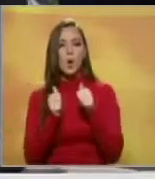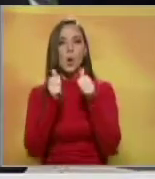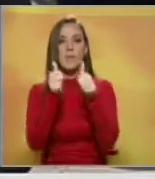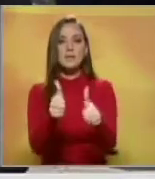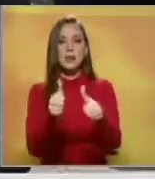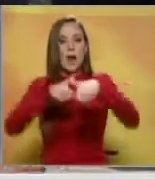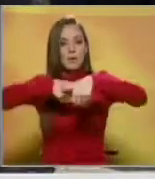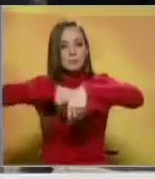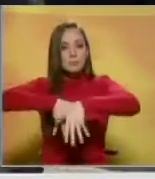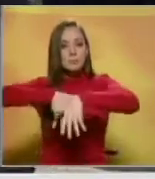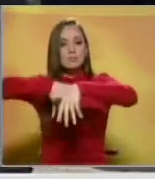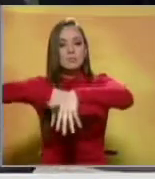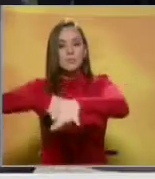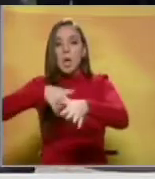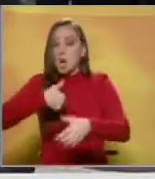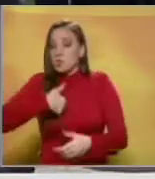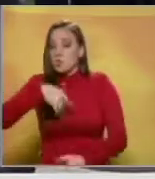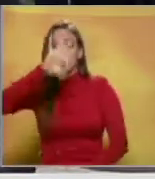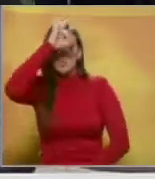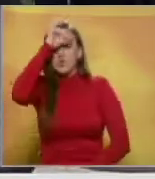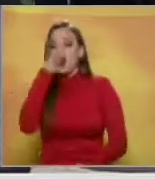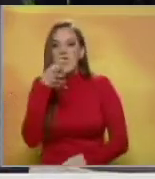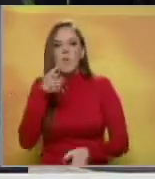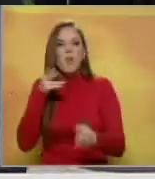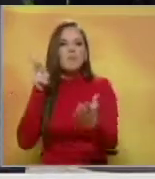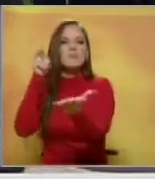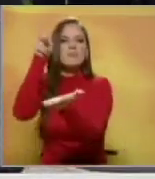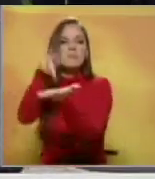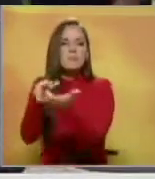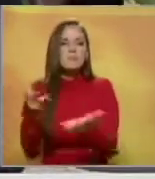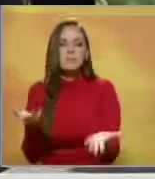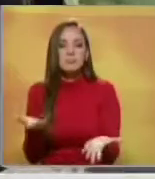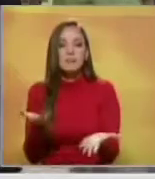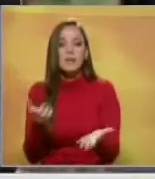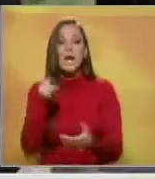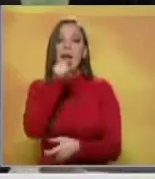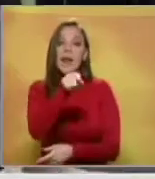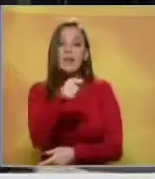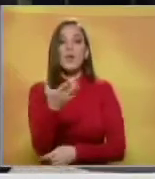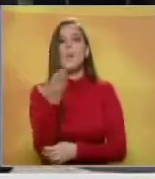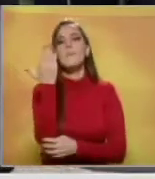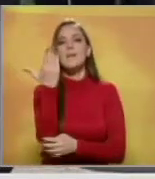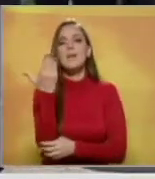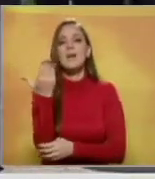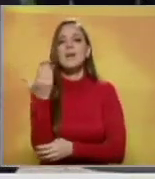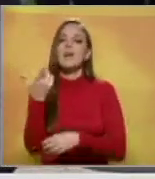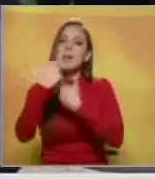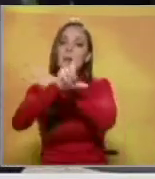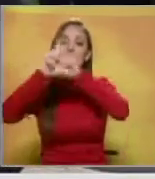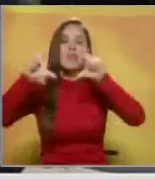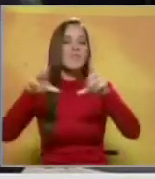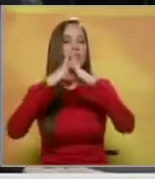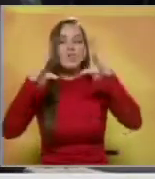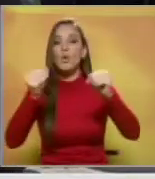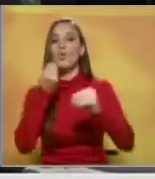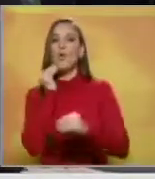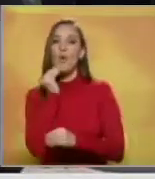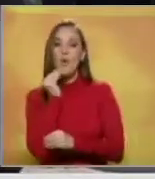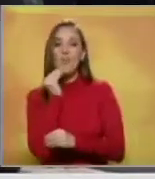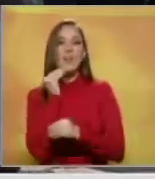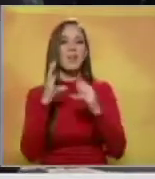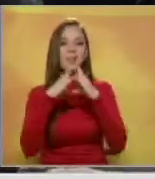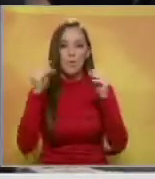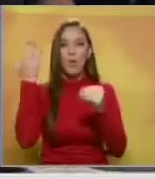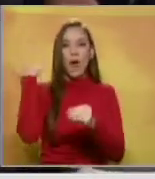embargo desconocemos todavía cuál va a ser el destino de esta movilización que es para exigir la liberación de todos los jóvenes que fueron detenidos